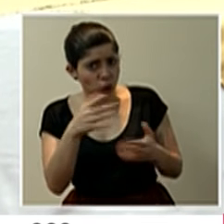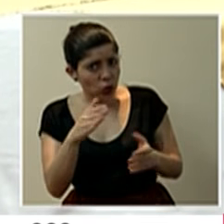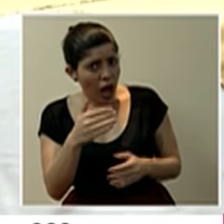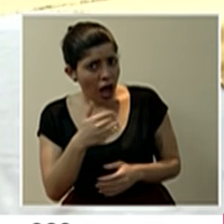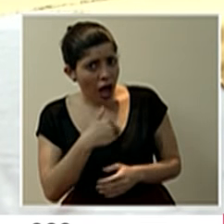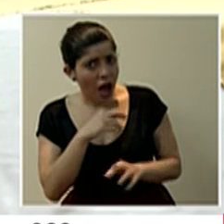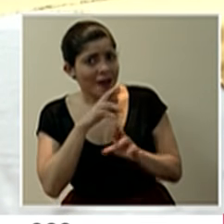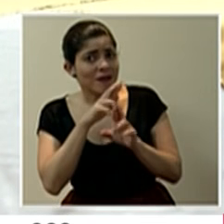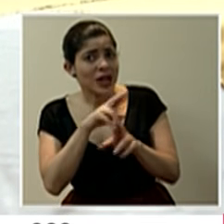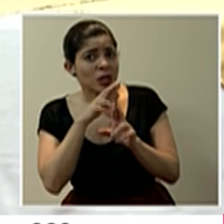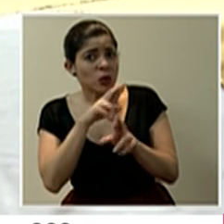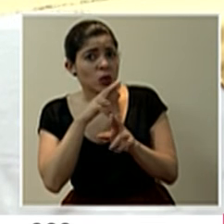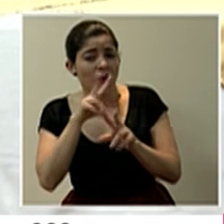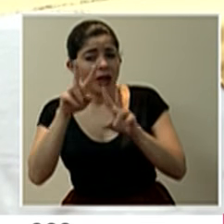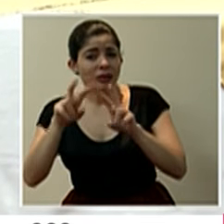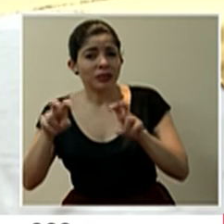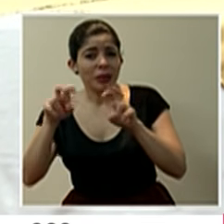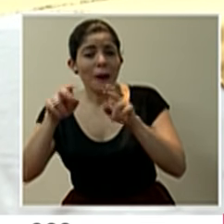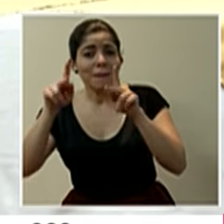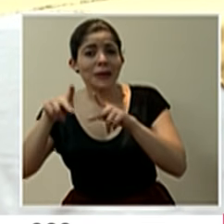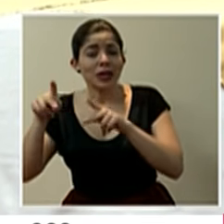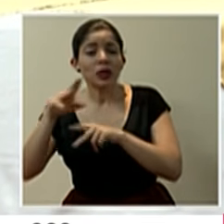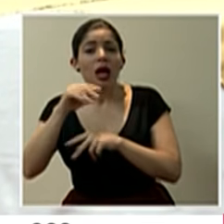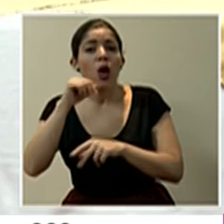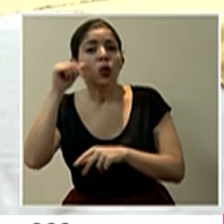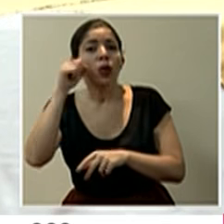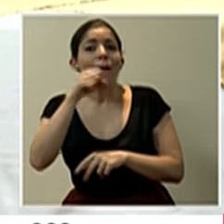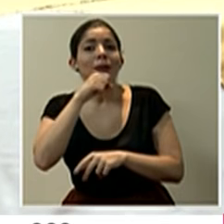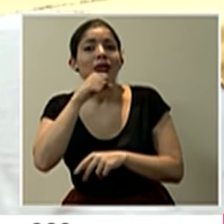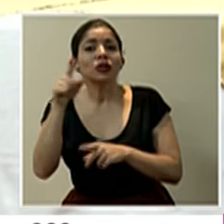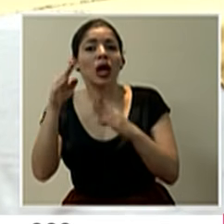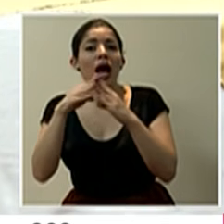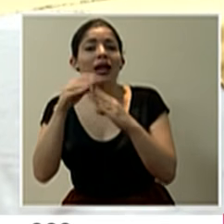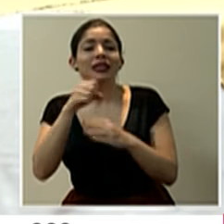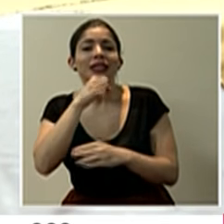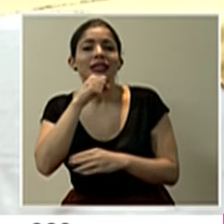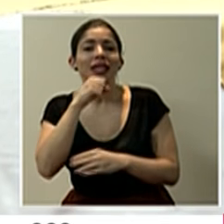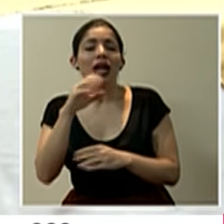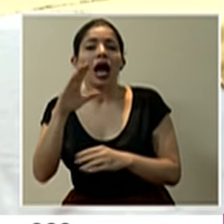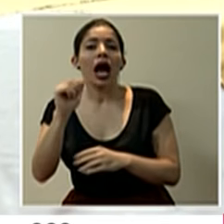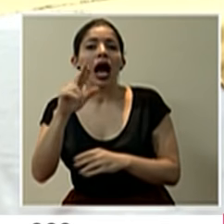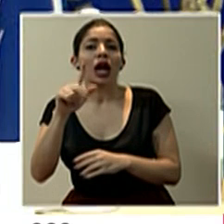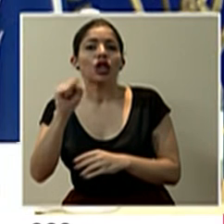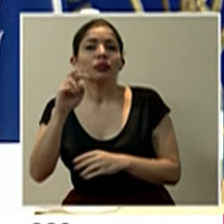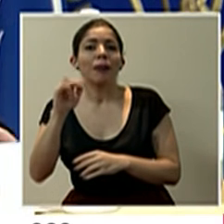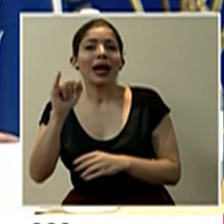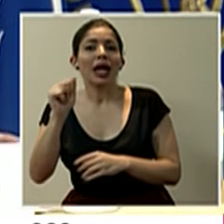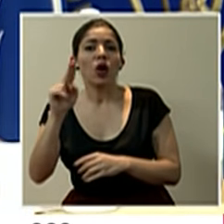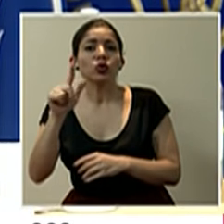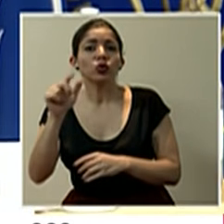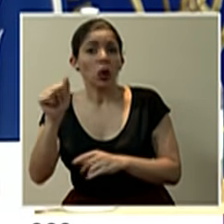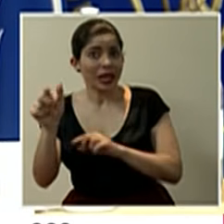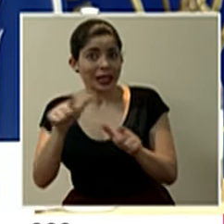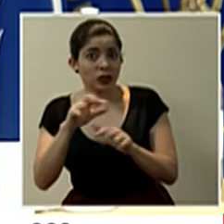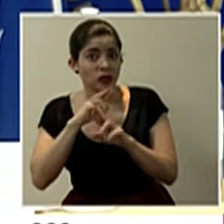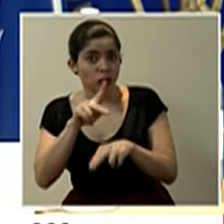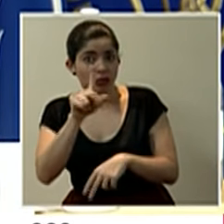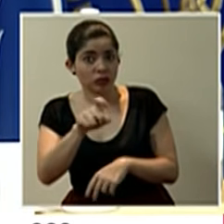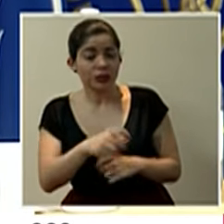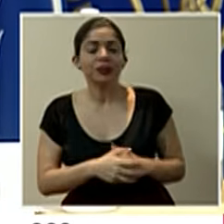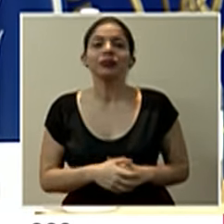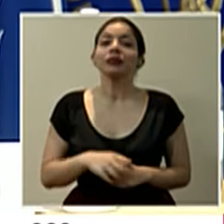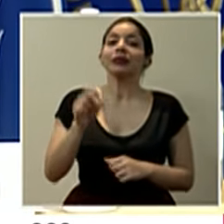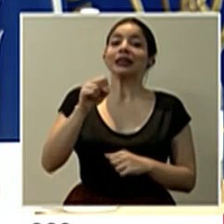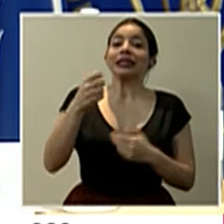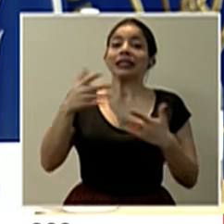resultados de las pruebas aplicadas al personal y adultos mayores del hogar de ancianos Carlos María Ulloa? Sí, sí las tenemos. Bueno, en este momento